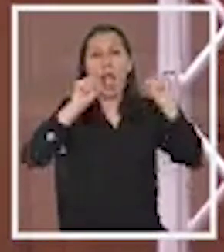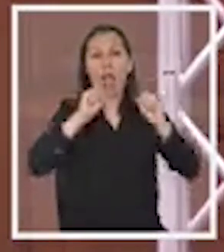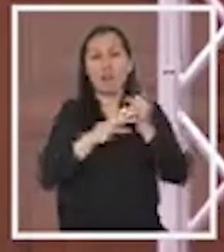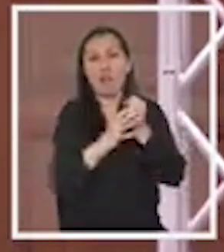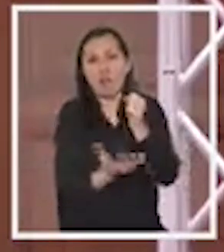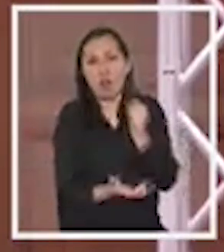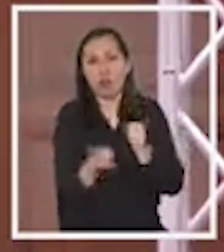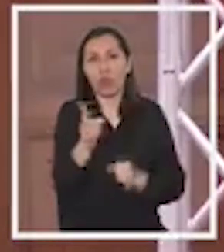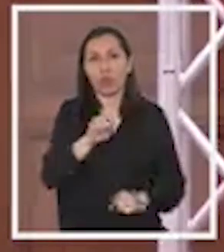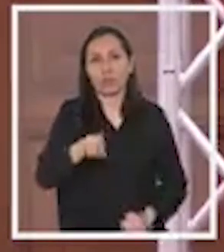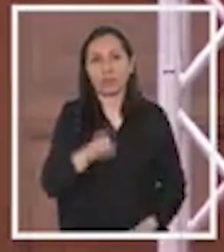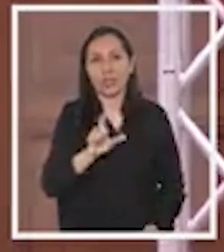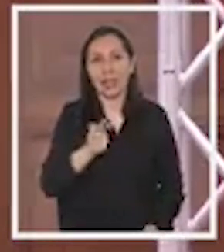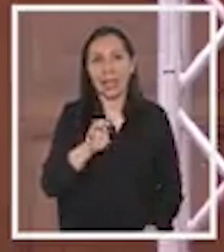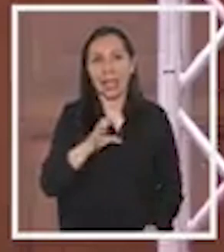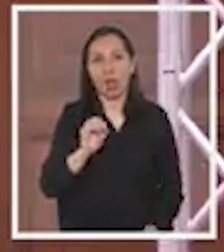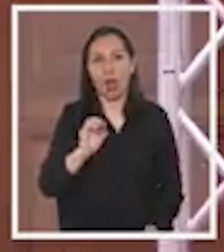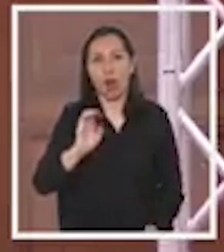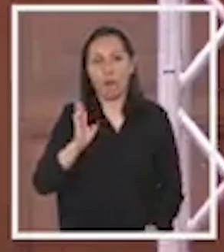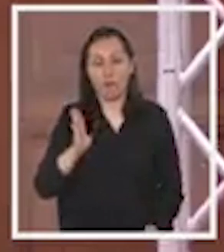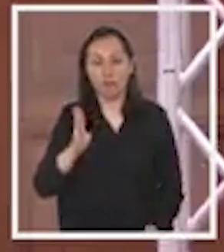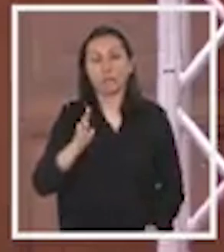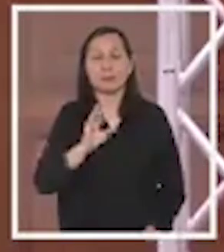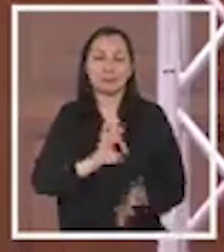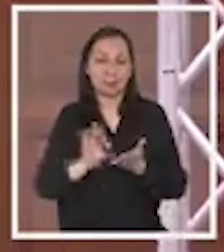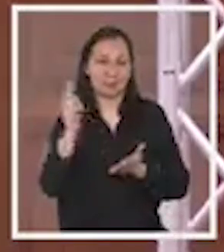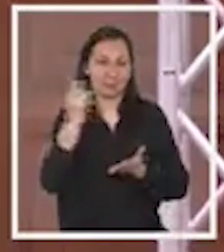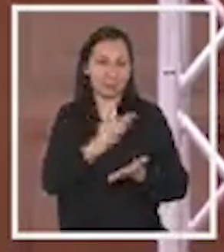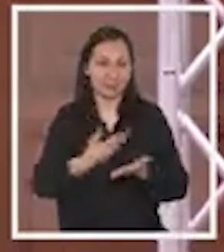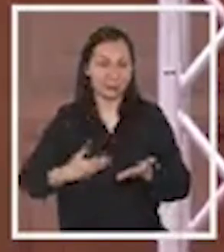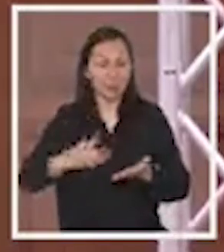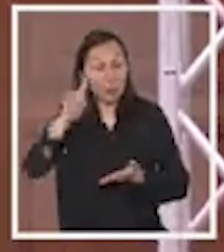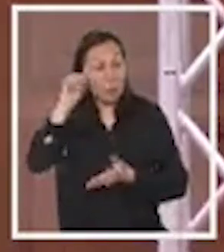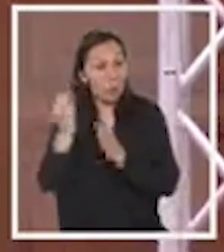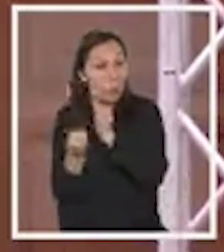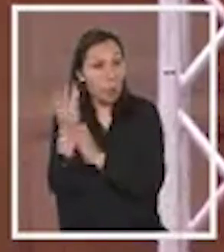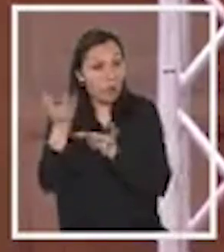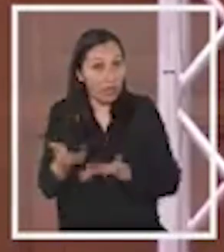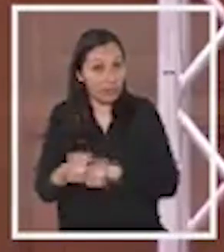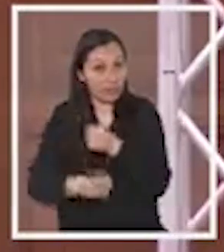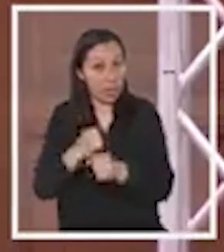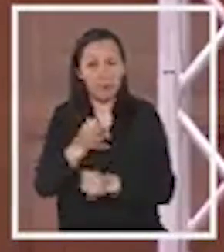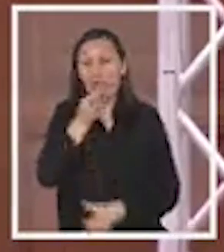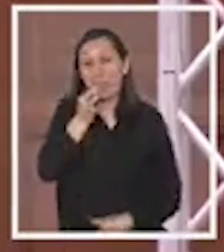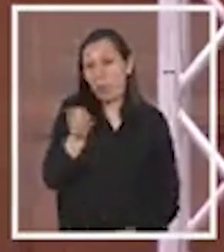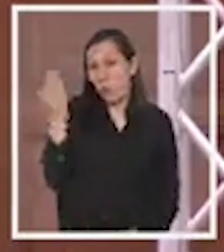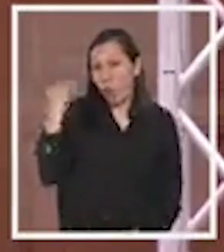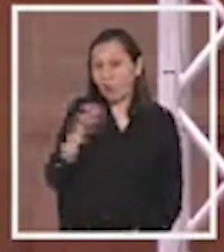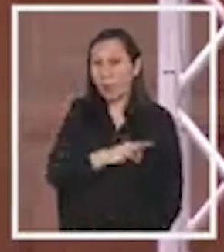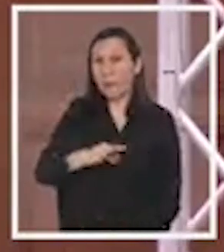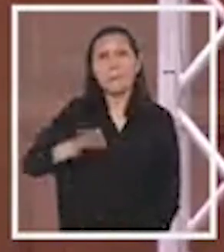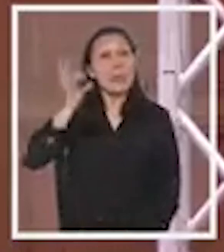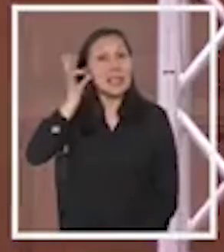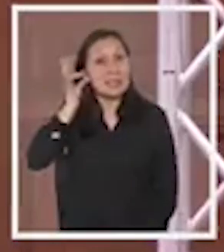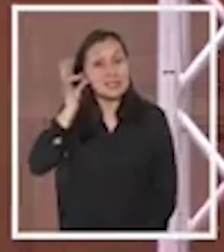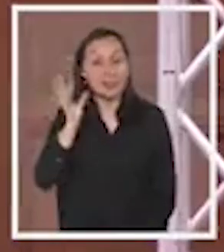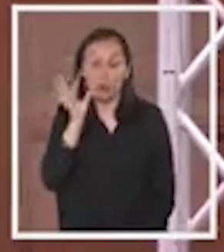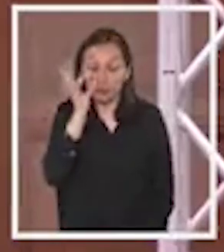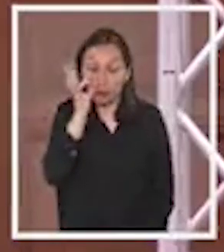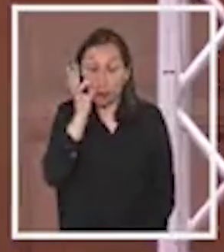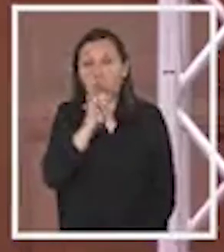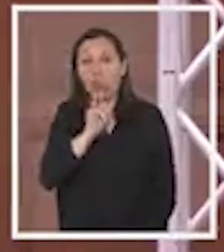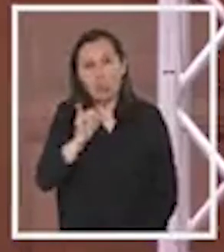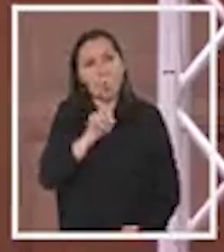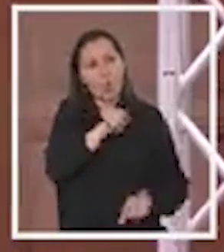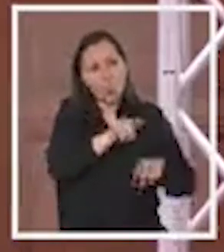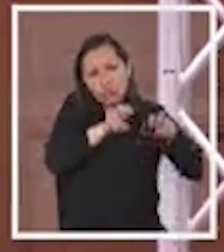de la CGGOV este año con muchos proyectos innovadores. Y por eso lo que decía la ministra Vallejo de que después recorran